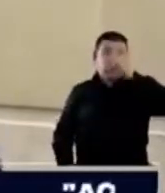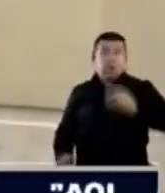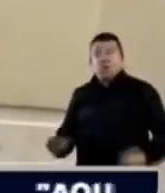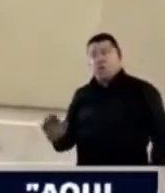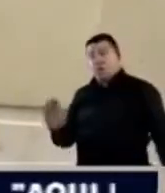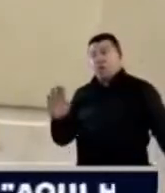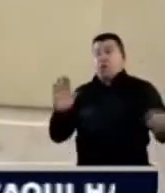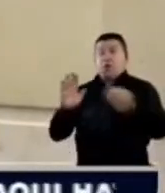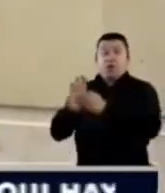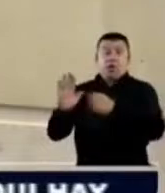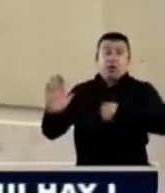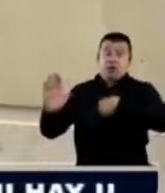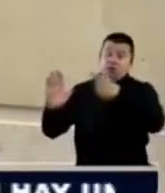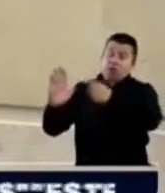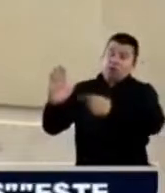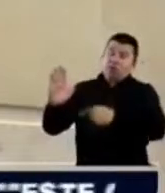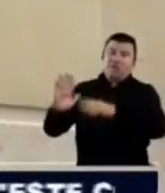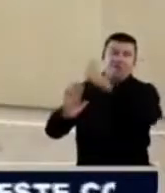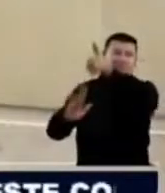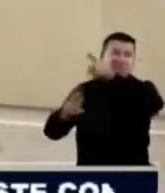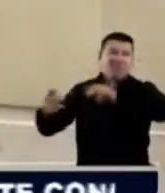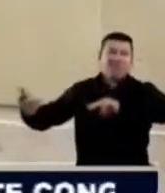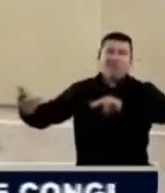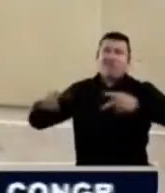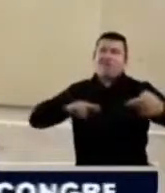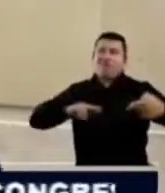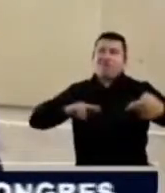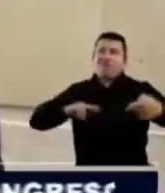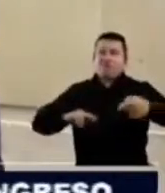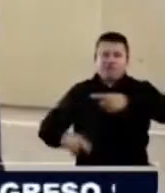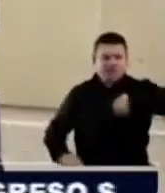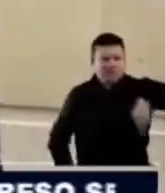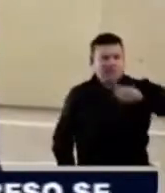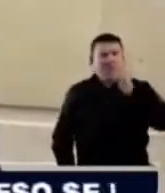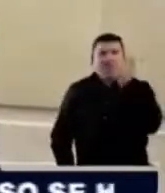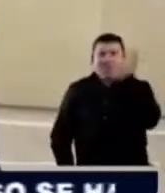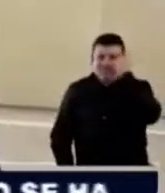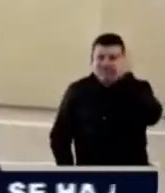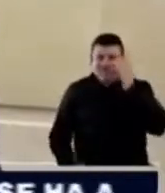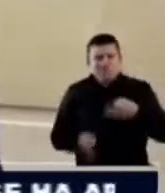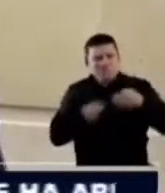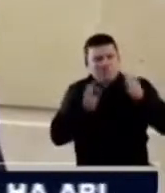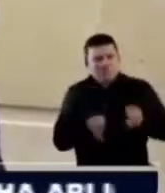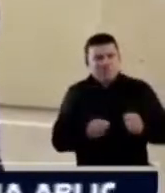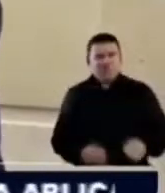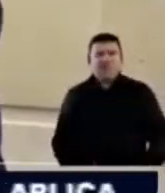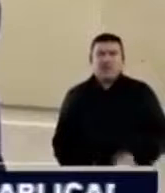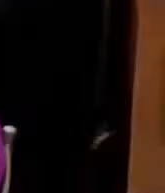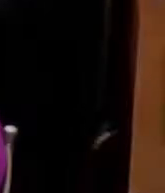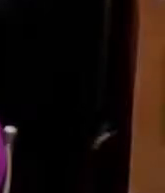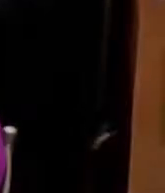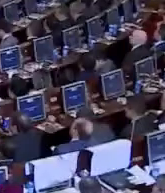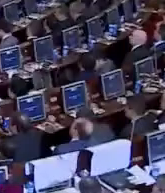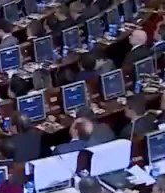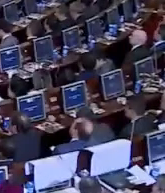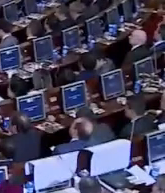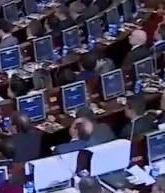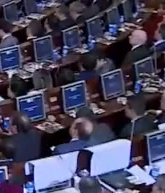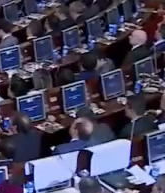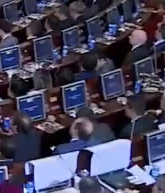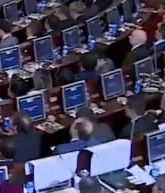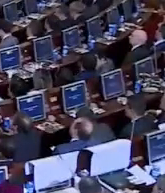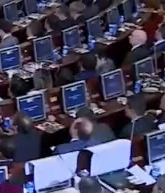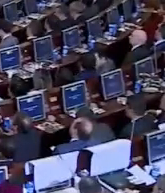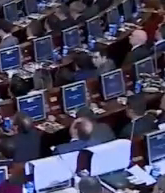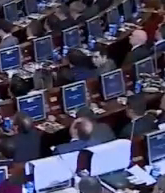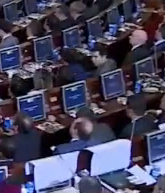nuevamente, a repetir nuevamente en el Congreso de la República como congresista. Ya ha completado más de